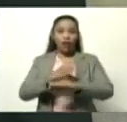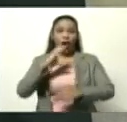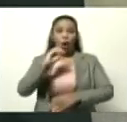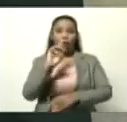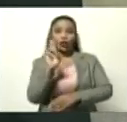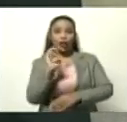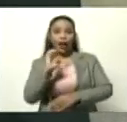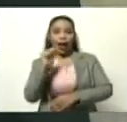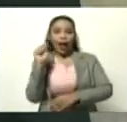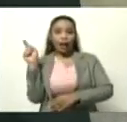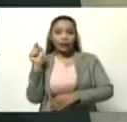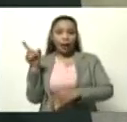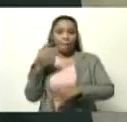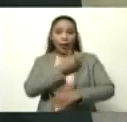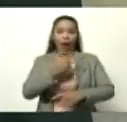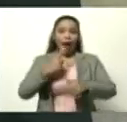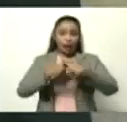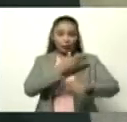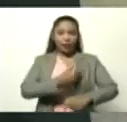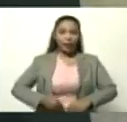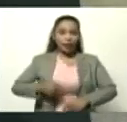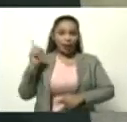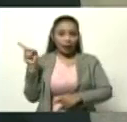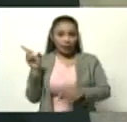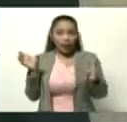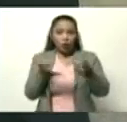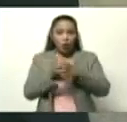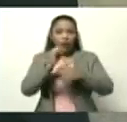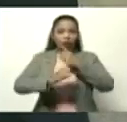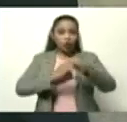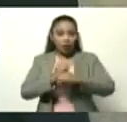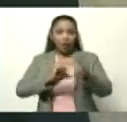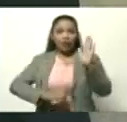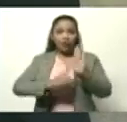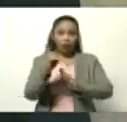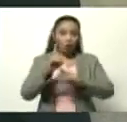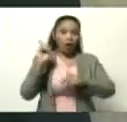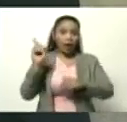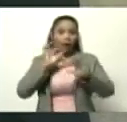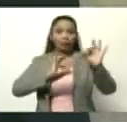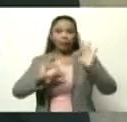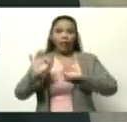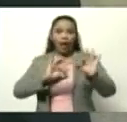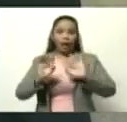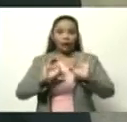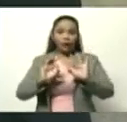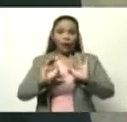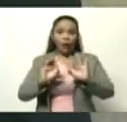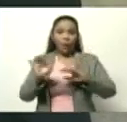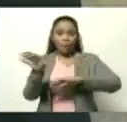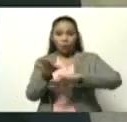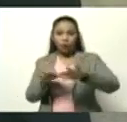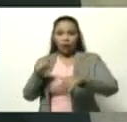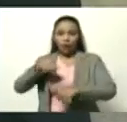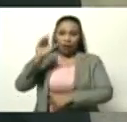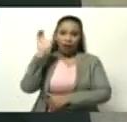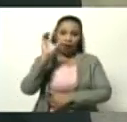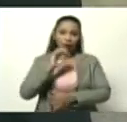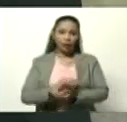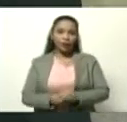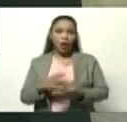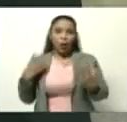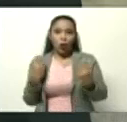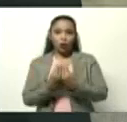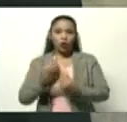acerca de este bicentenario y este coloquio internacional que se desarrolla en el teatro municipal de caracas con nosotros